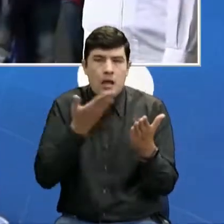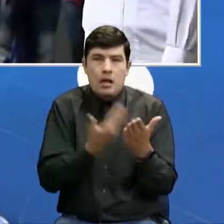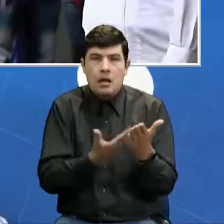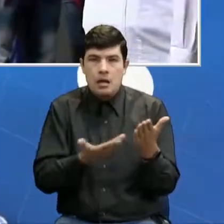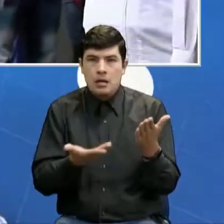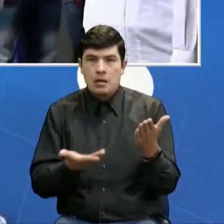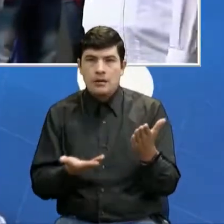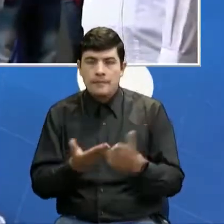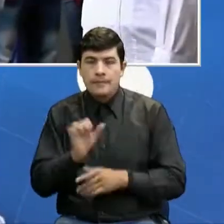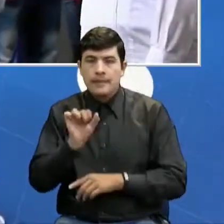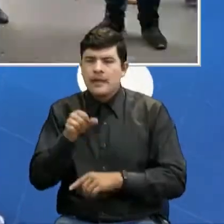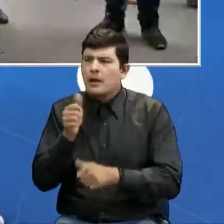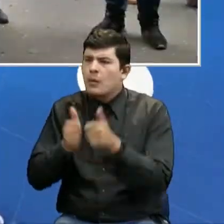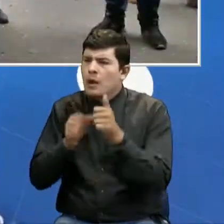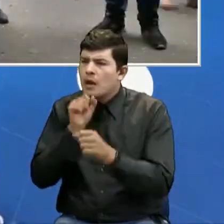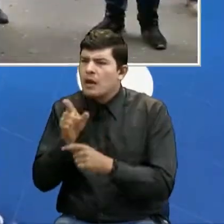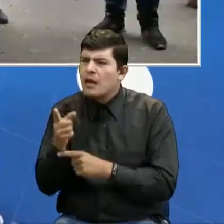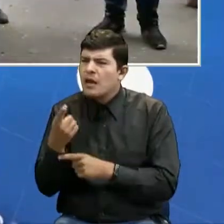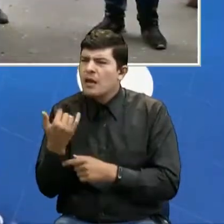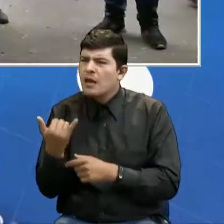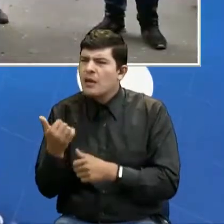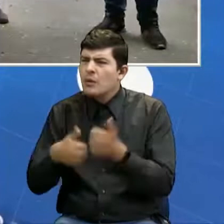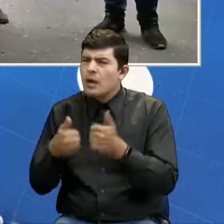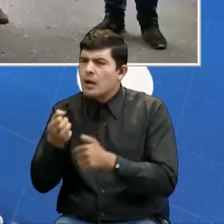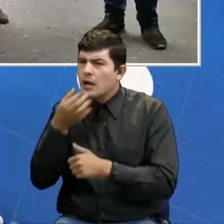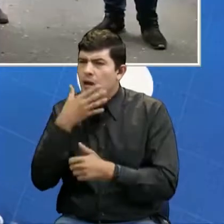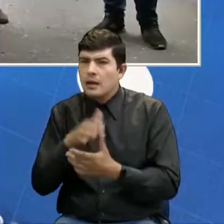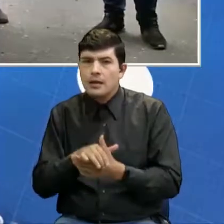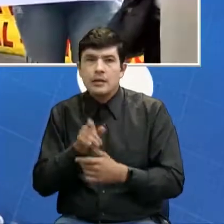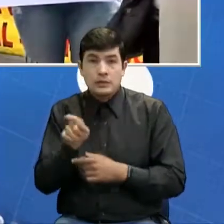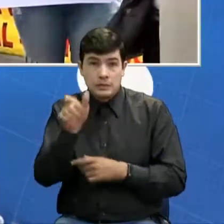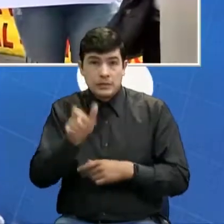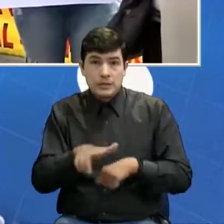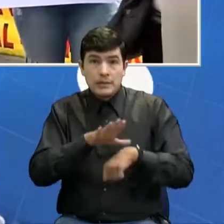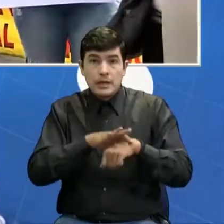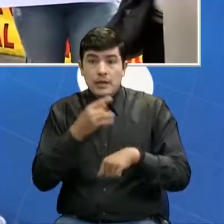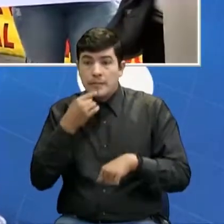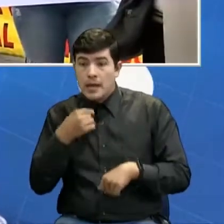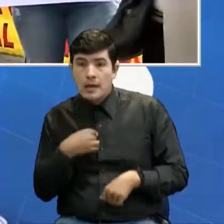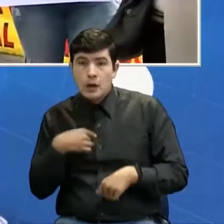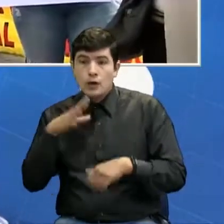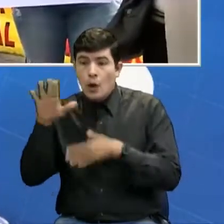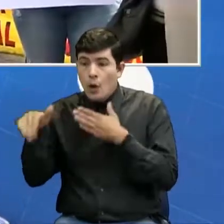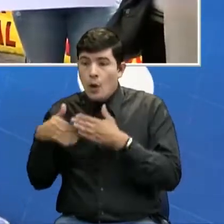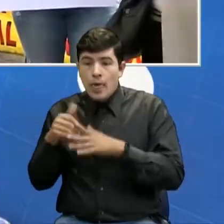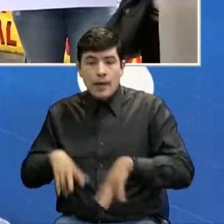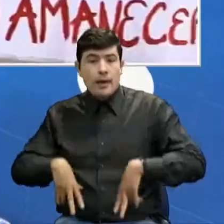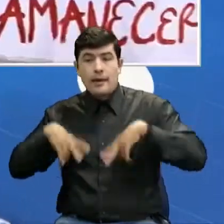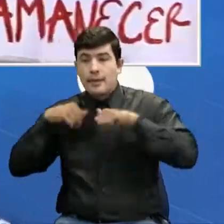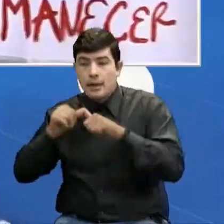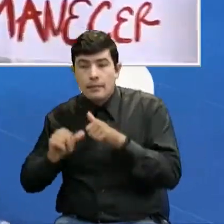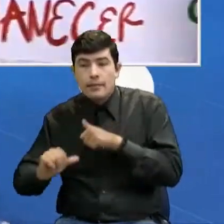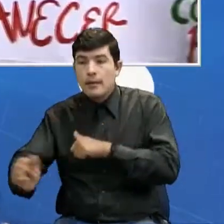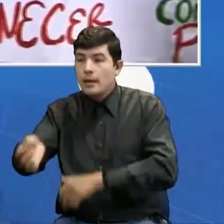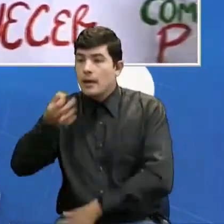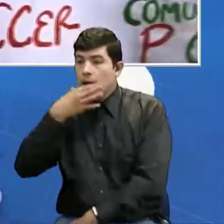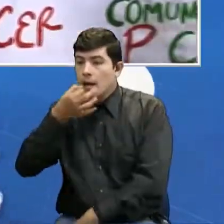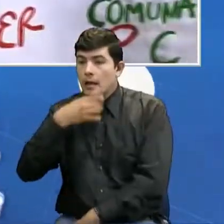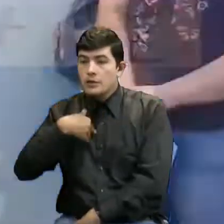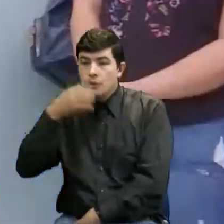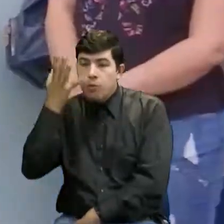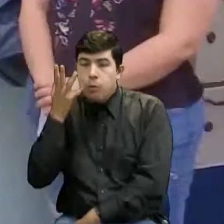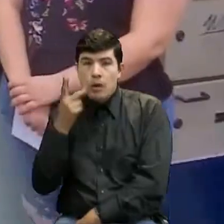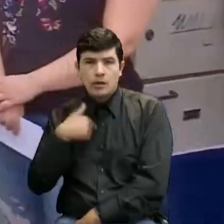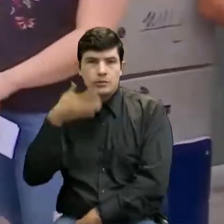este monte lucas el médico que me lo retó dijo que era de por vida que tiene que tomar menos y que no puede traer